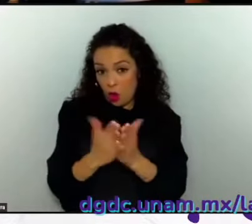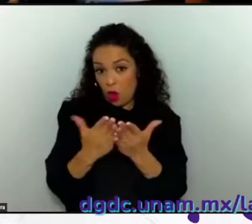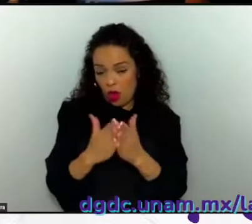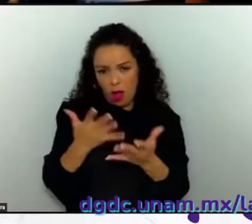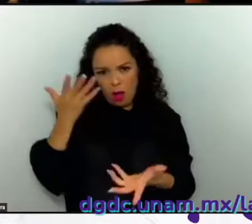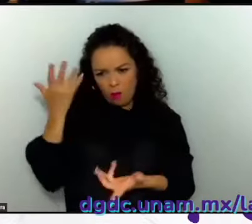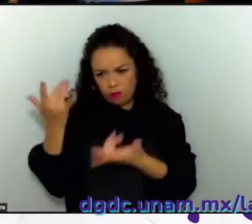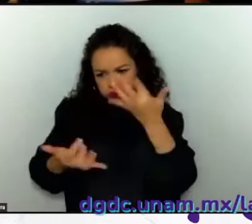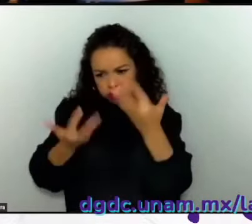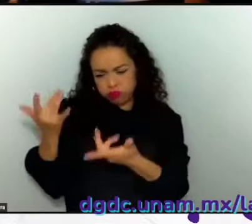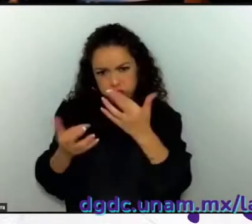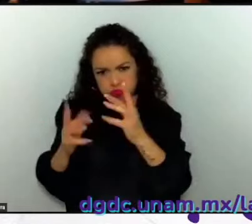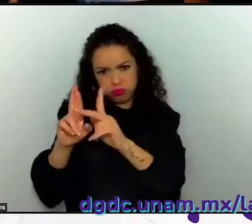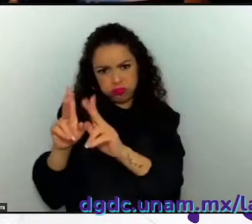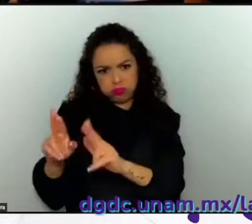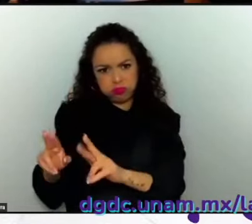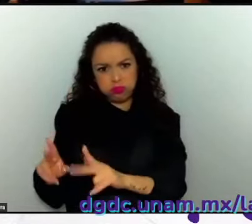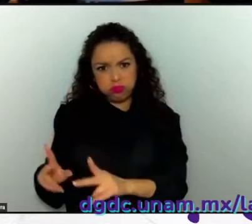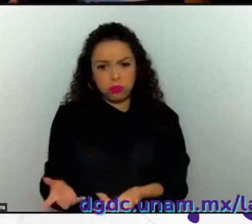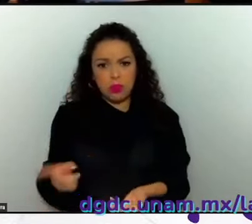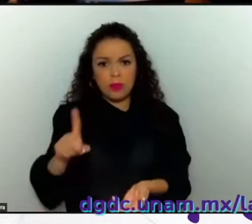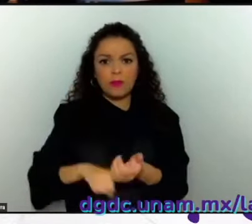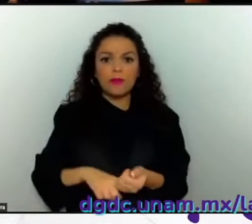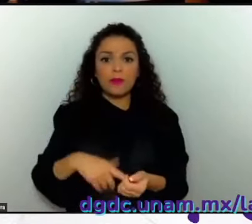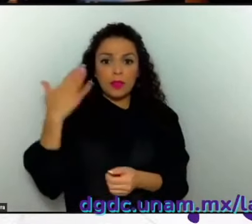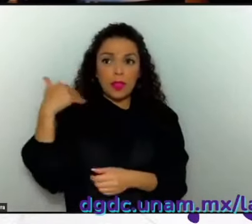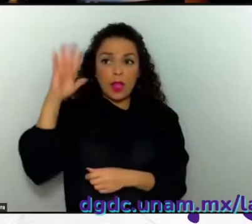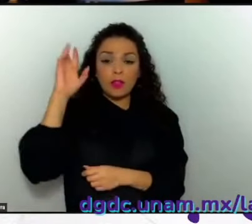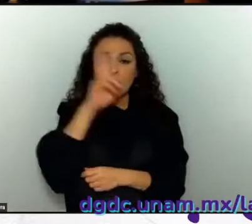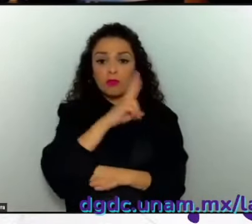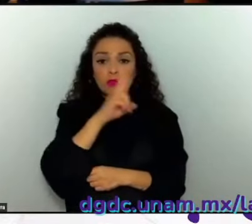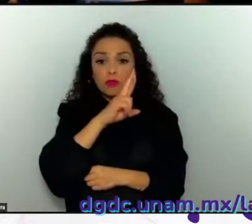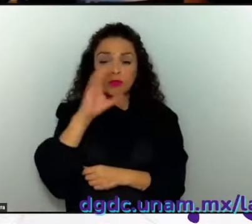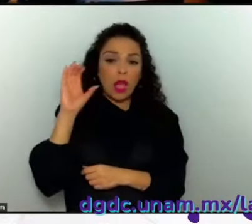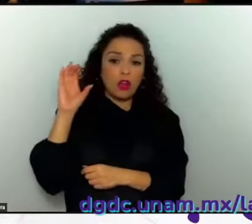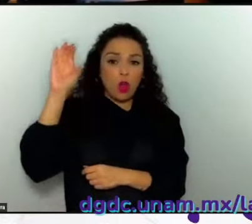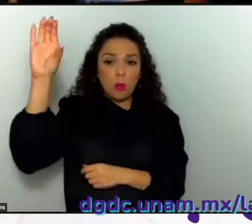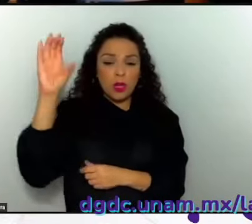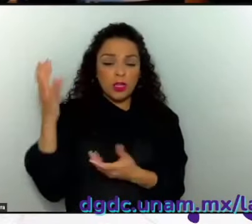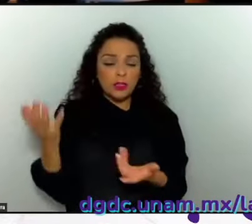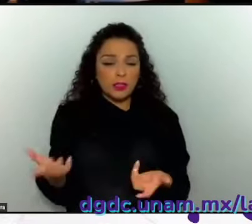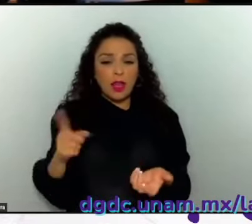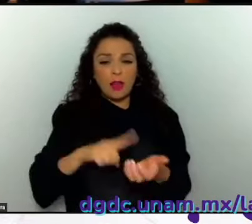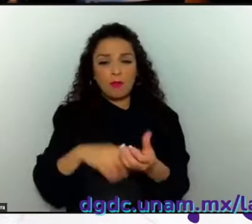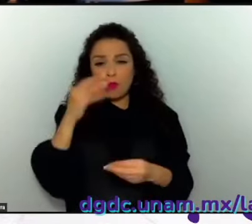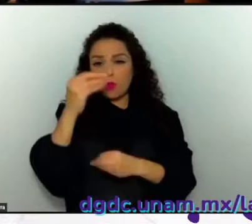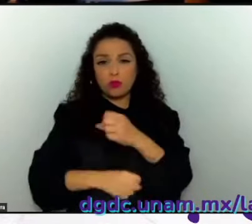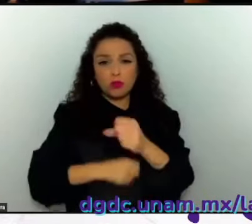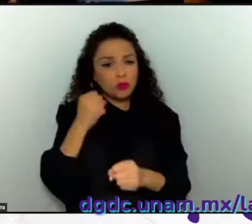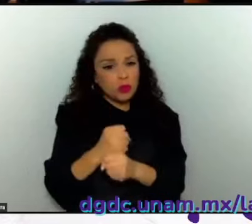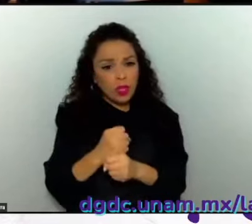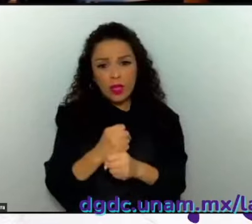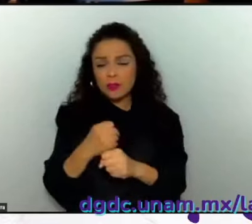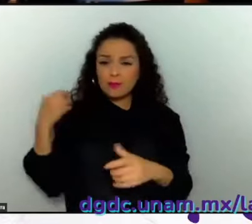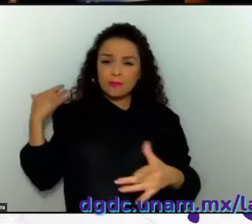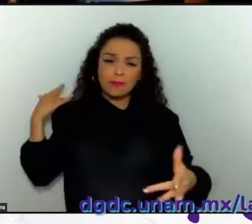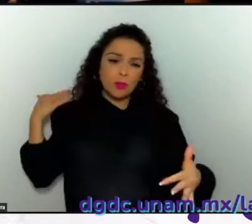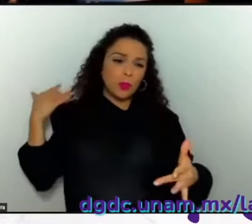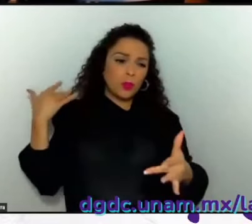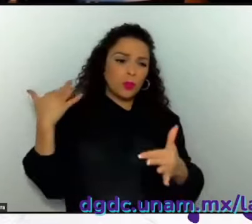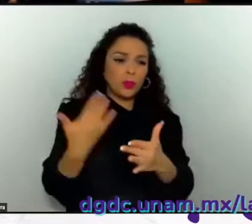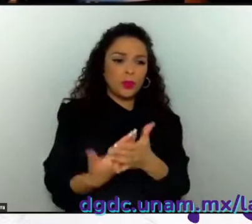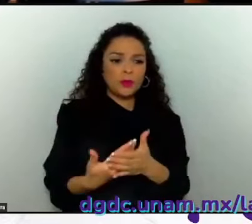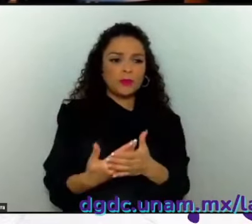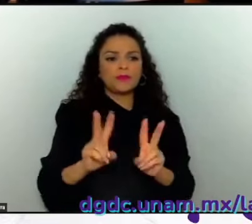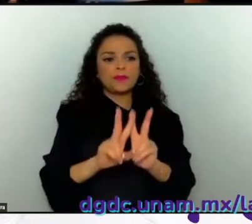Rusia socialista, comunista, también hubo muchos problemas en principio durante muchos años, durante varias décadas. Está el famosísimo asunto